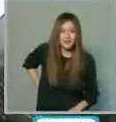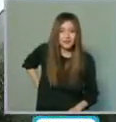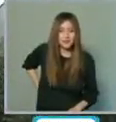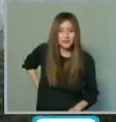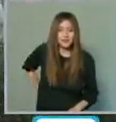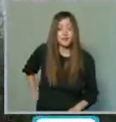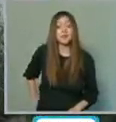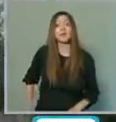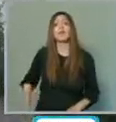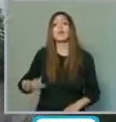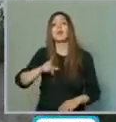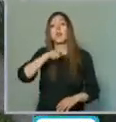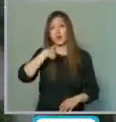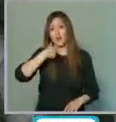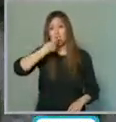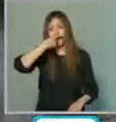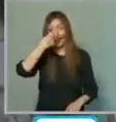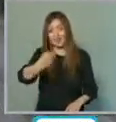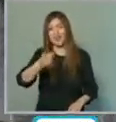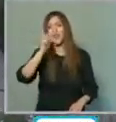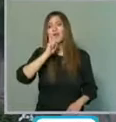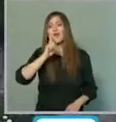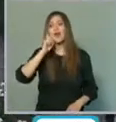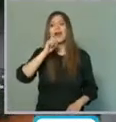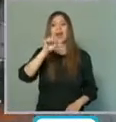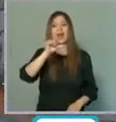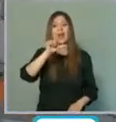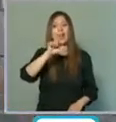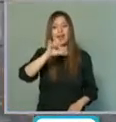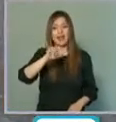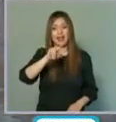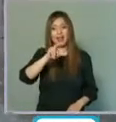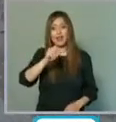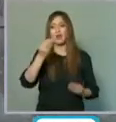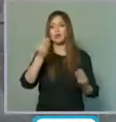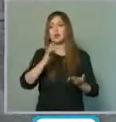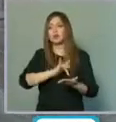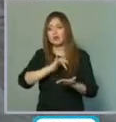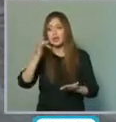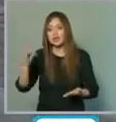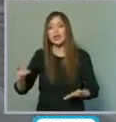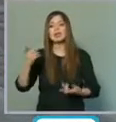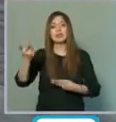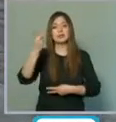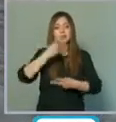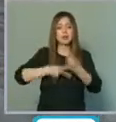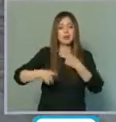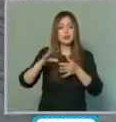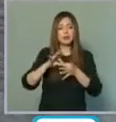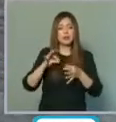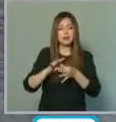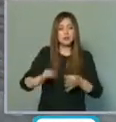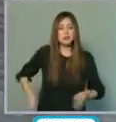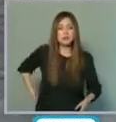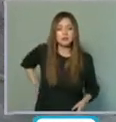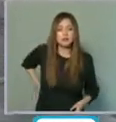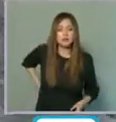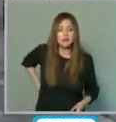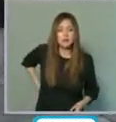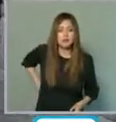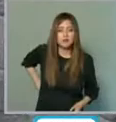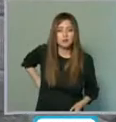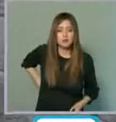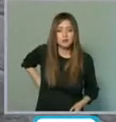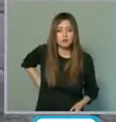les conocemos encontrar a doña Alejandra. Gracias por seguirnos enseñando. Aquí, ¿qué son, alrededor de qué cerros estamos?